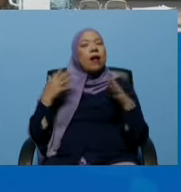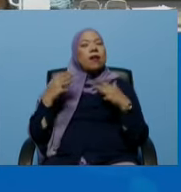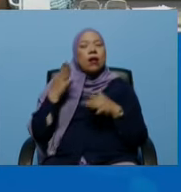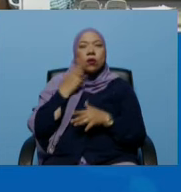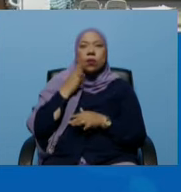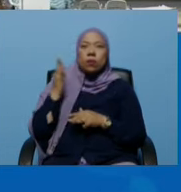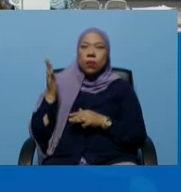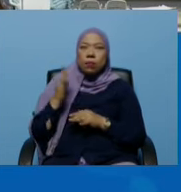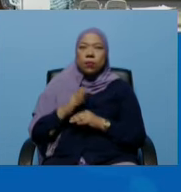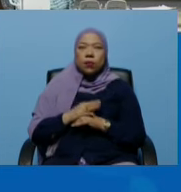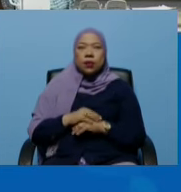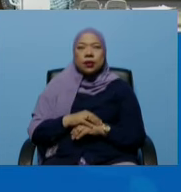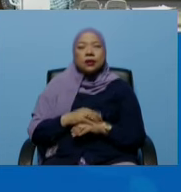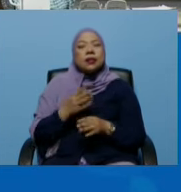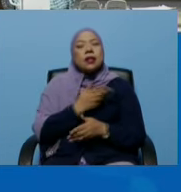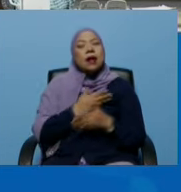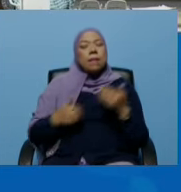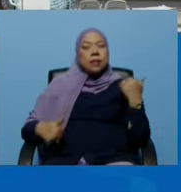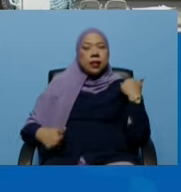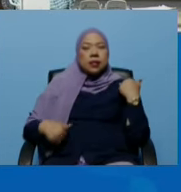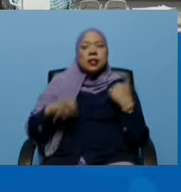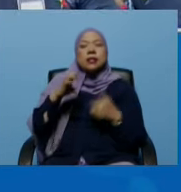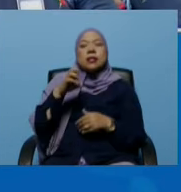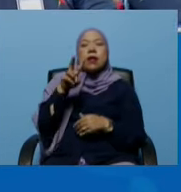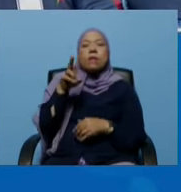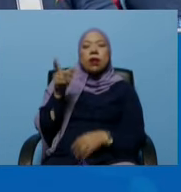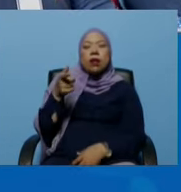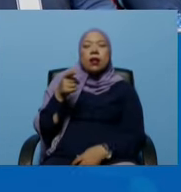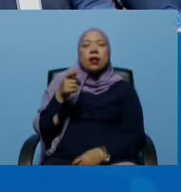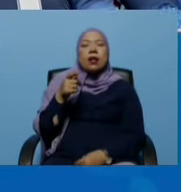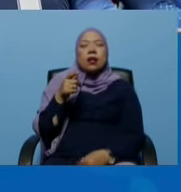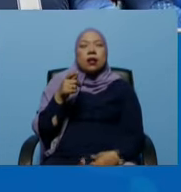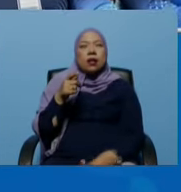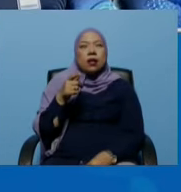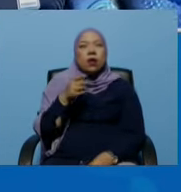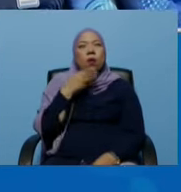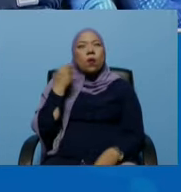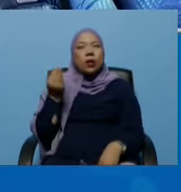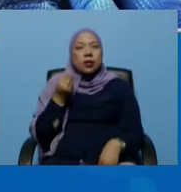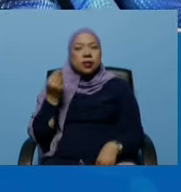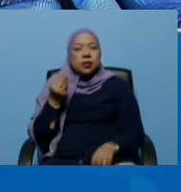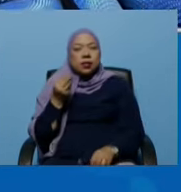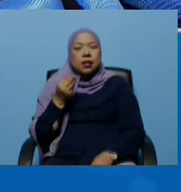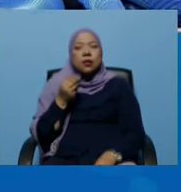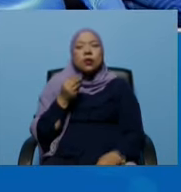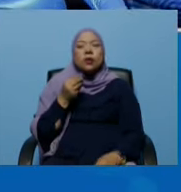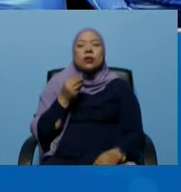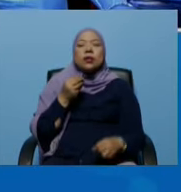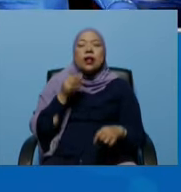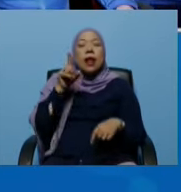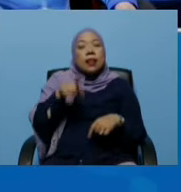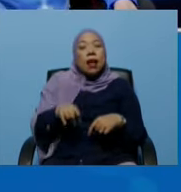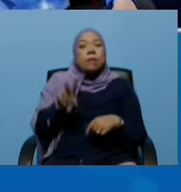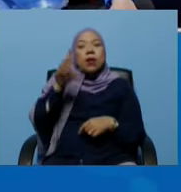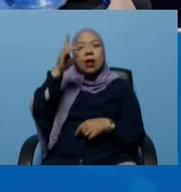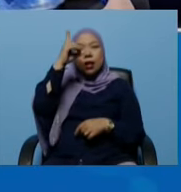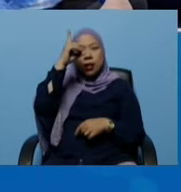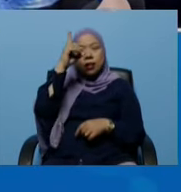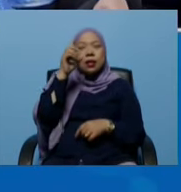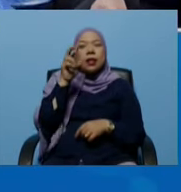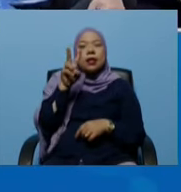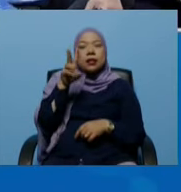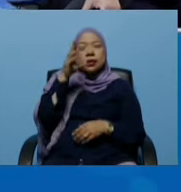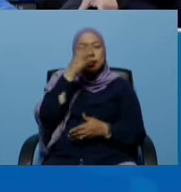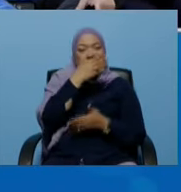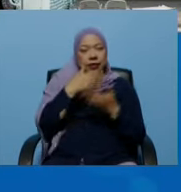Silva, presidente de la CBG, joven luchador. Igual está la vicepresidenta ejecutiva, la